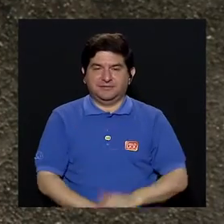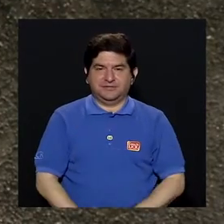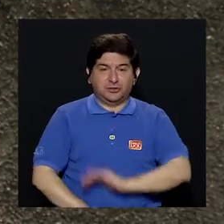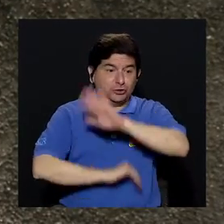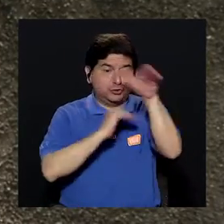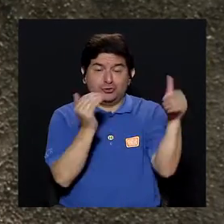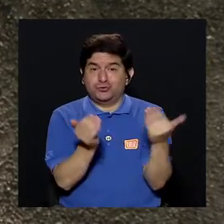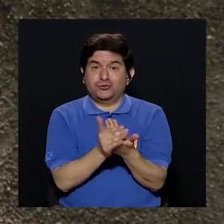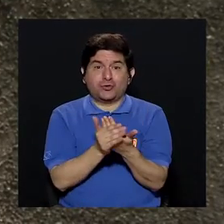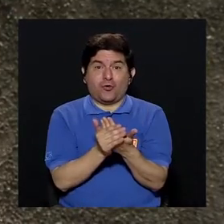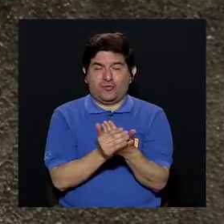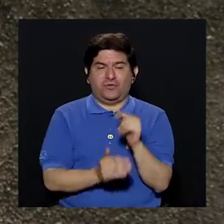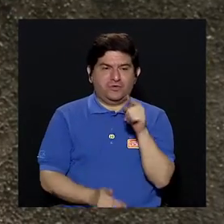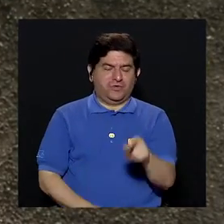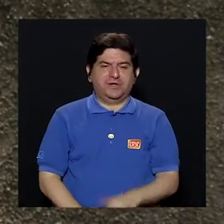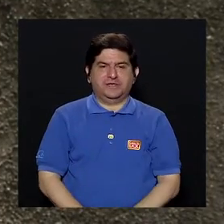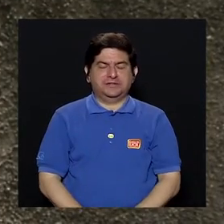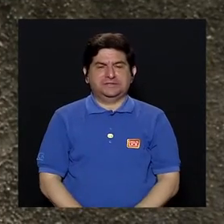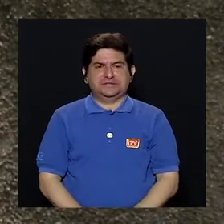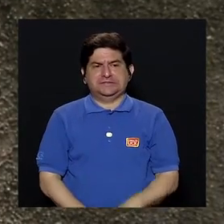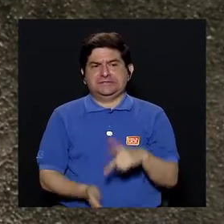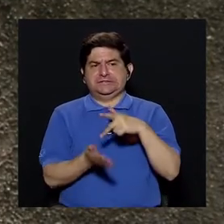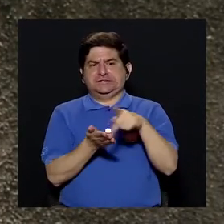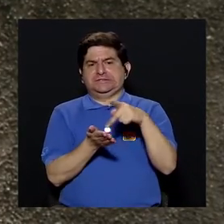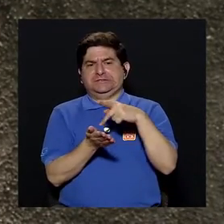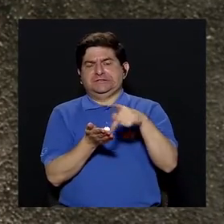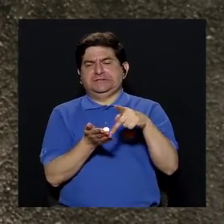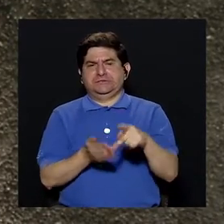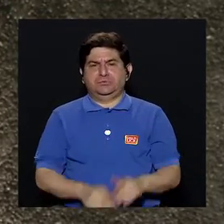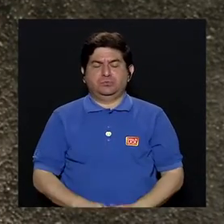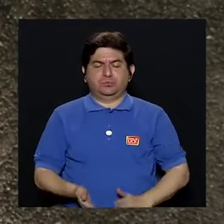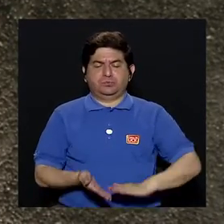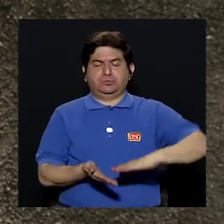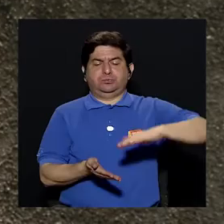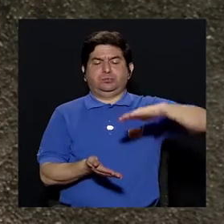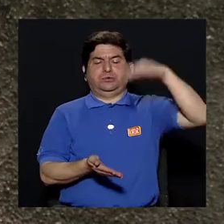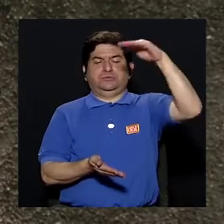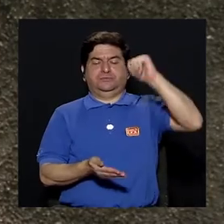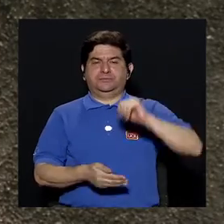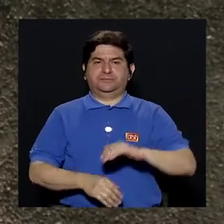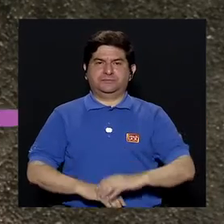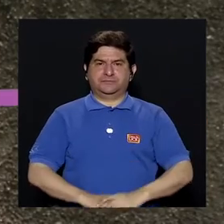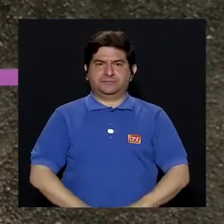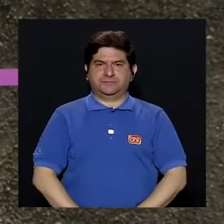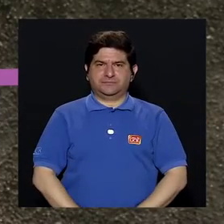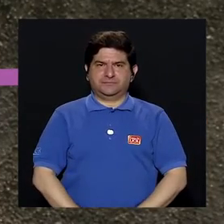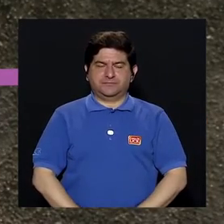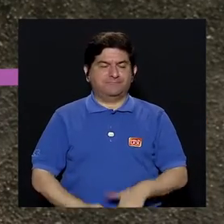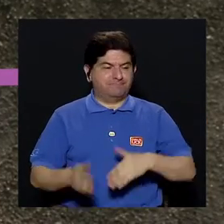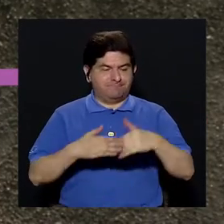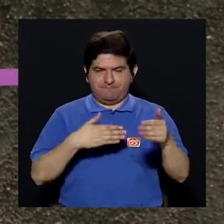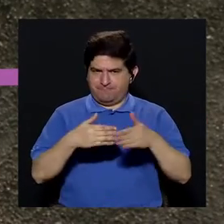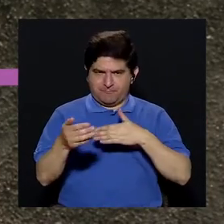eso es una factura que fácilmente se incrementa, ¿no? Y a pesar de que sea